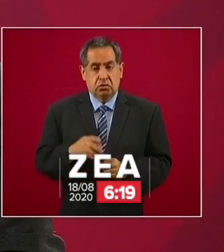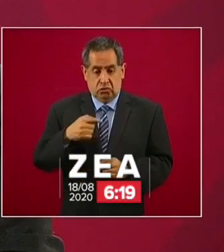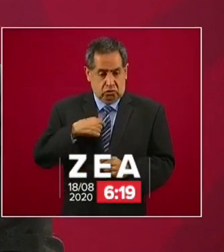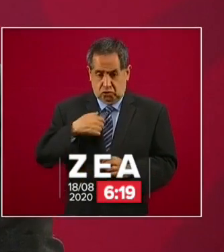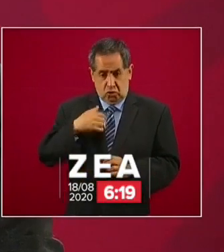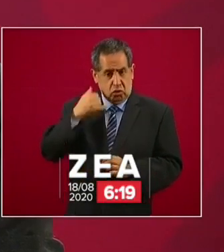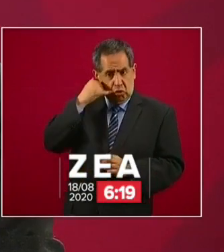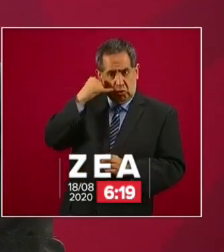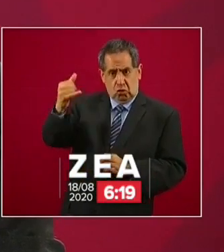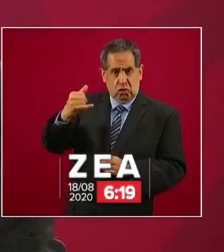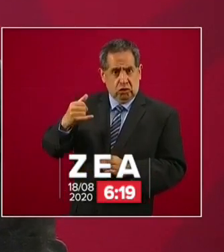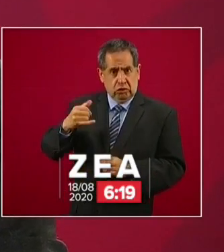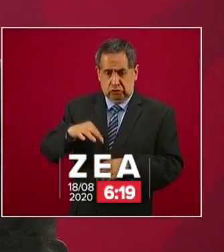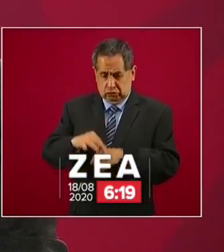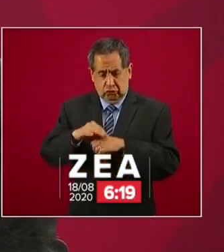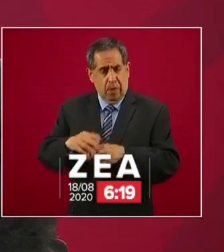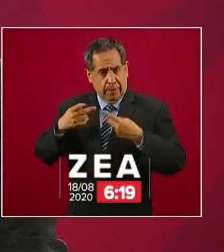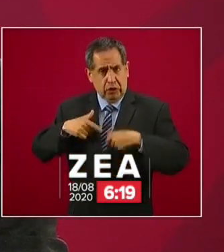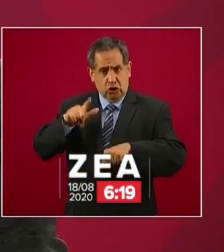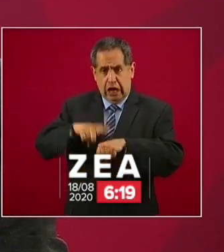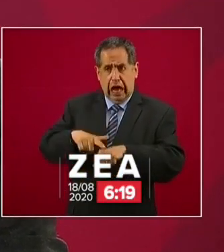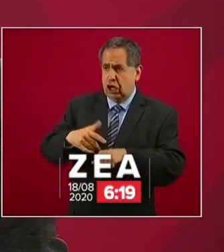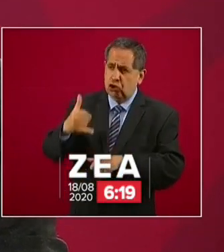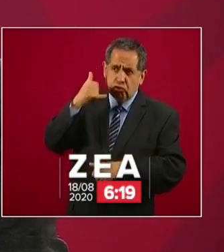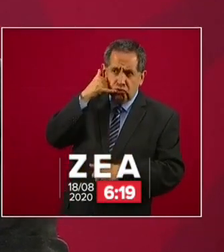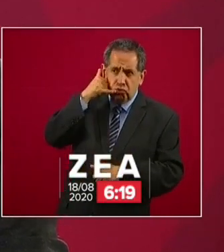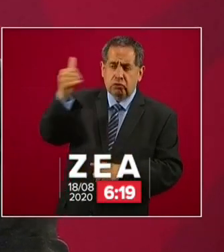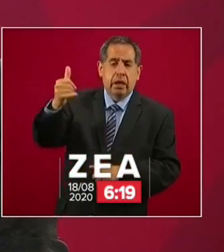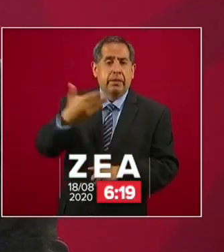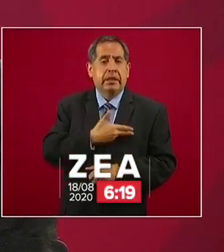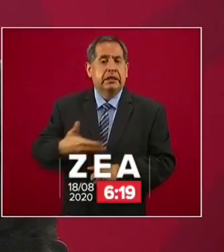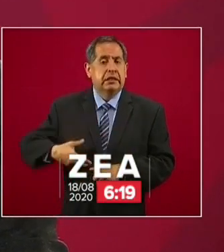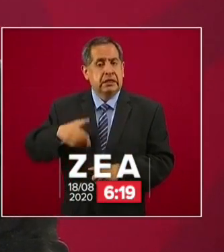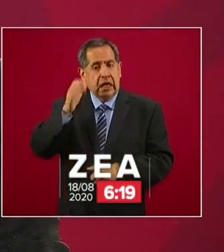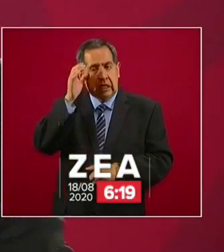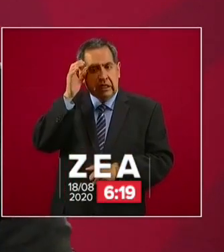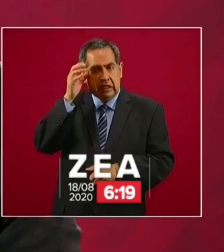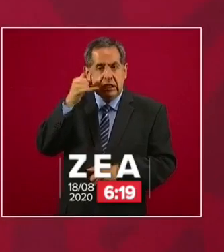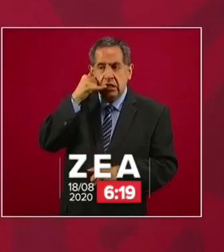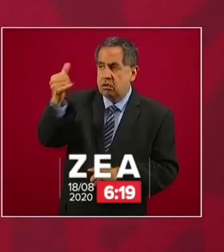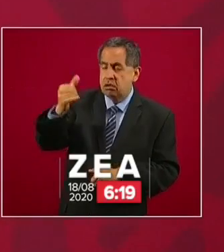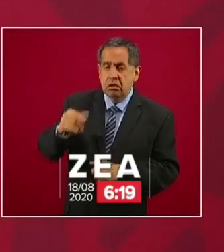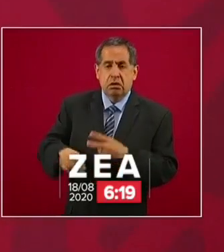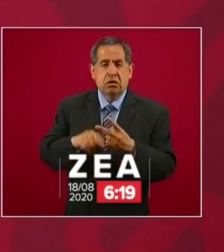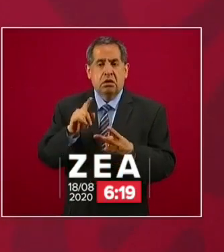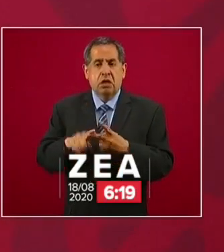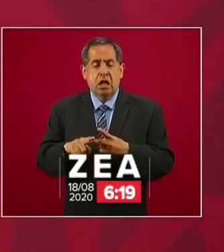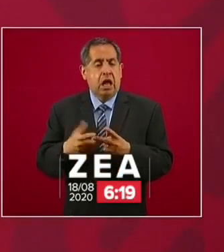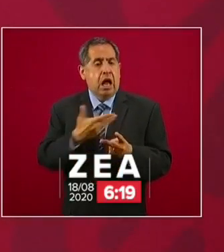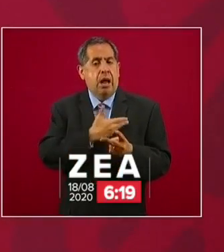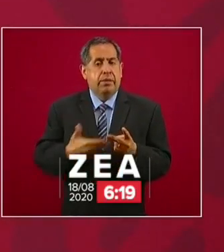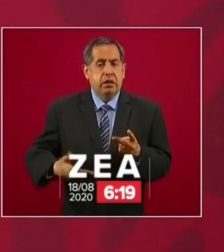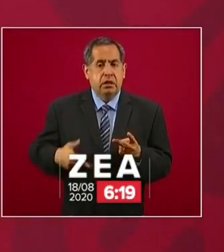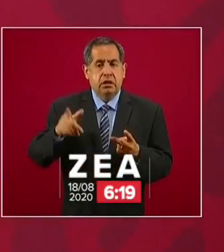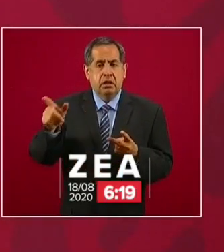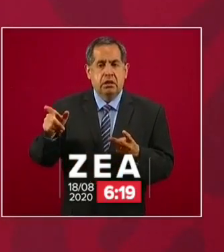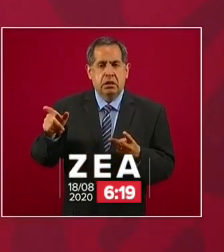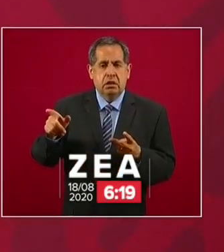Hablaría personalmente con el presidente de China, con el presidente